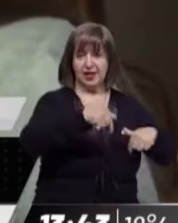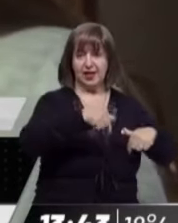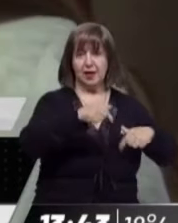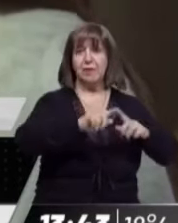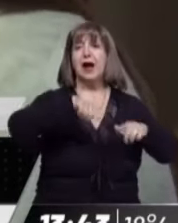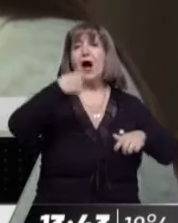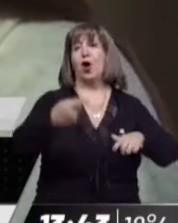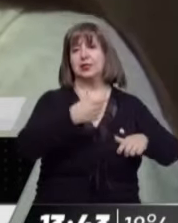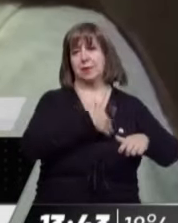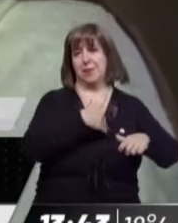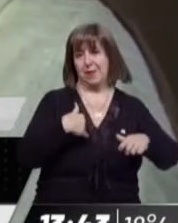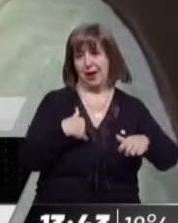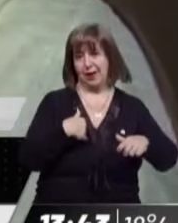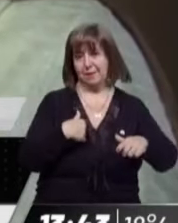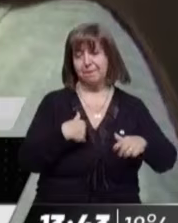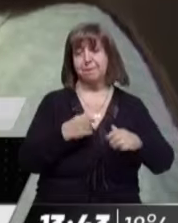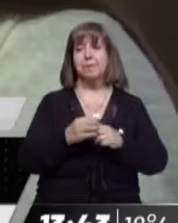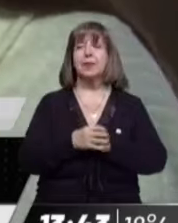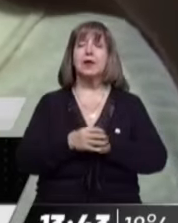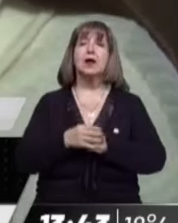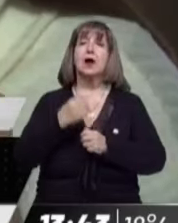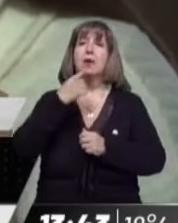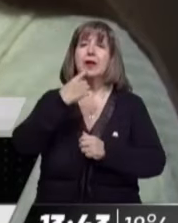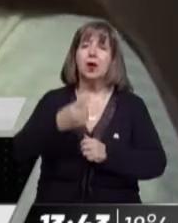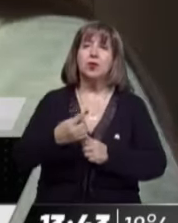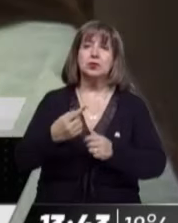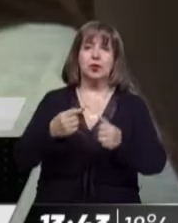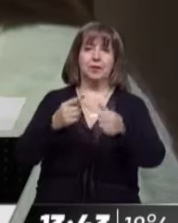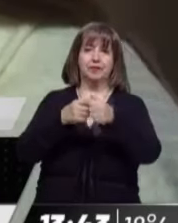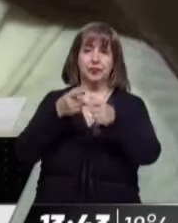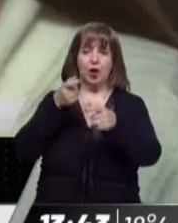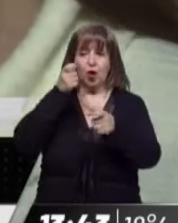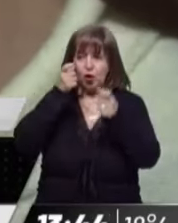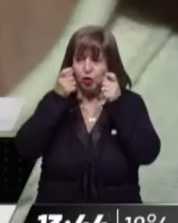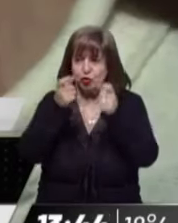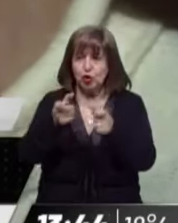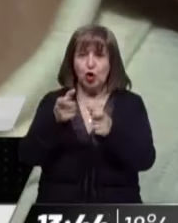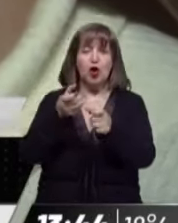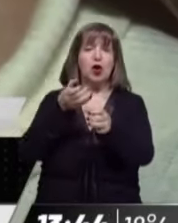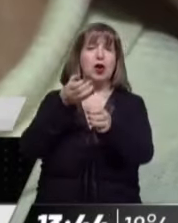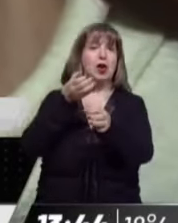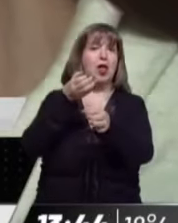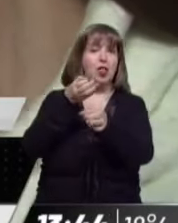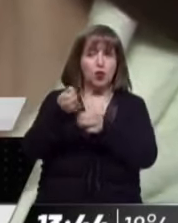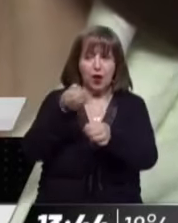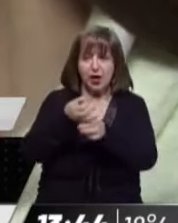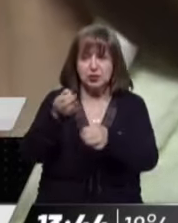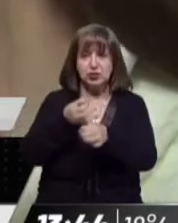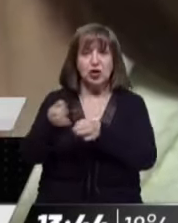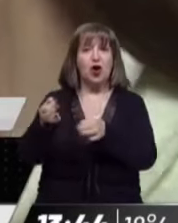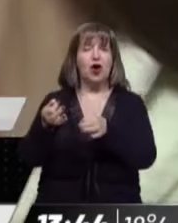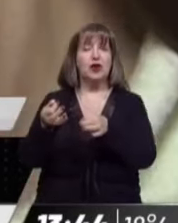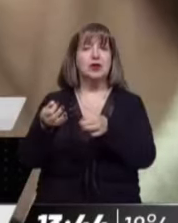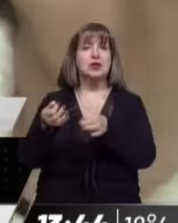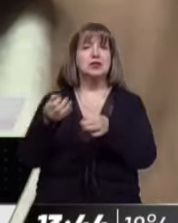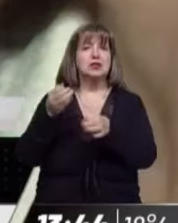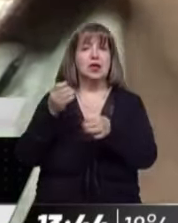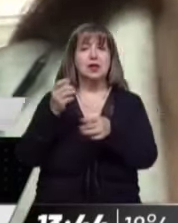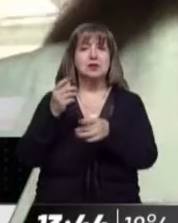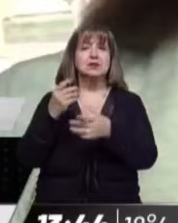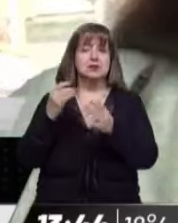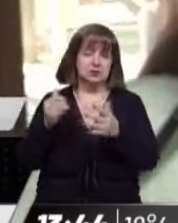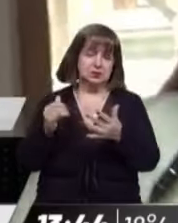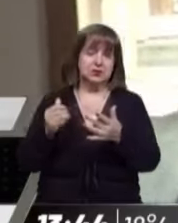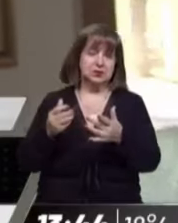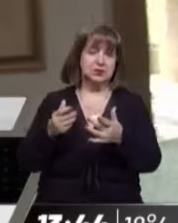eh control contención educación educación y cuidado por el otro